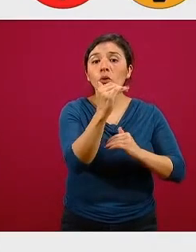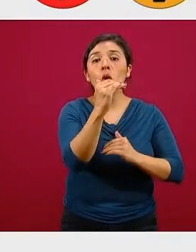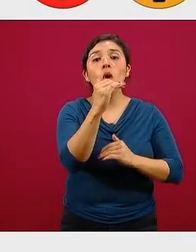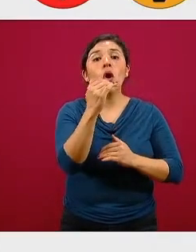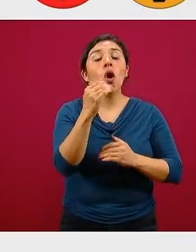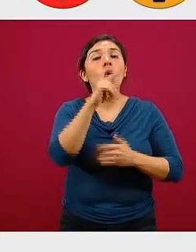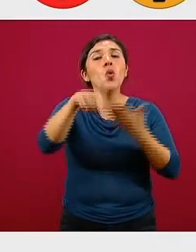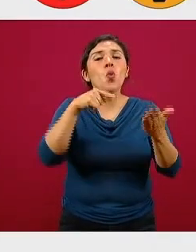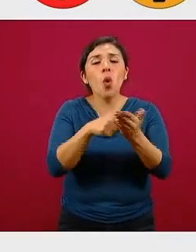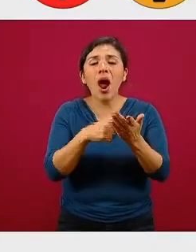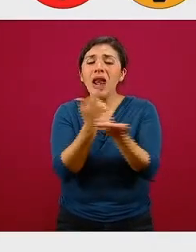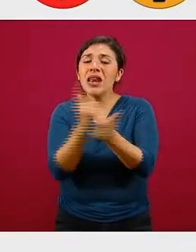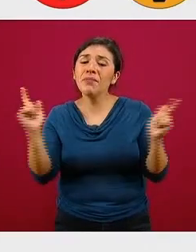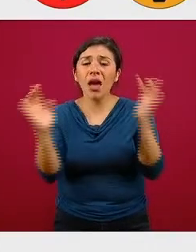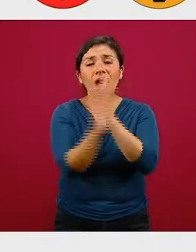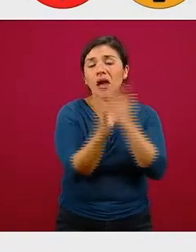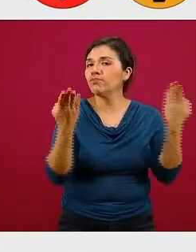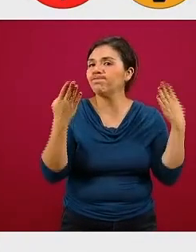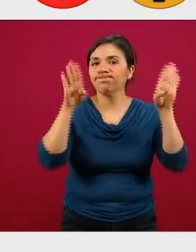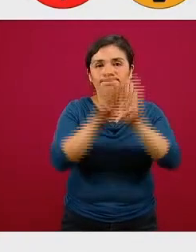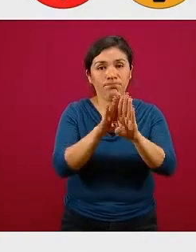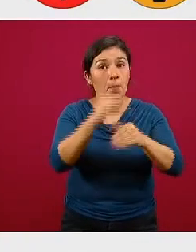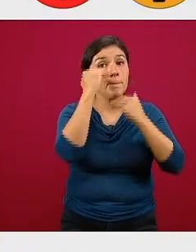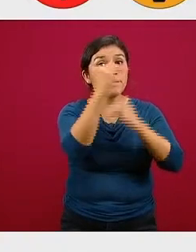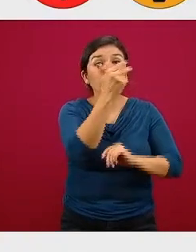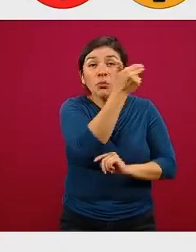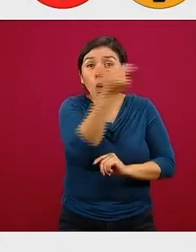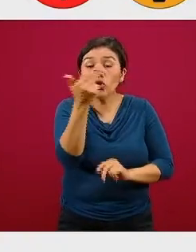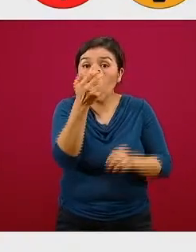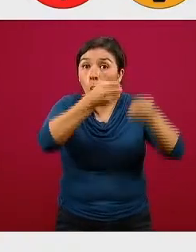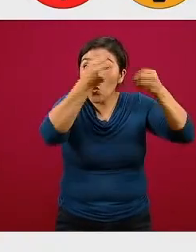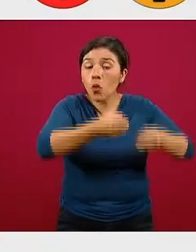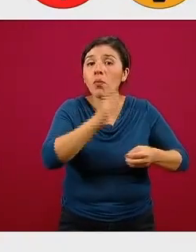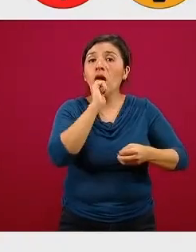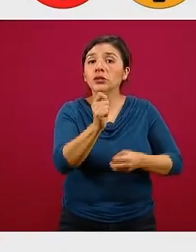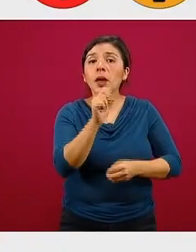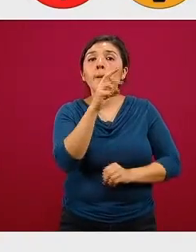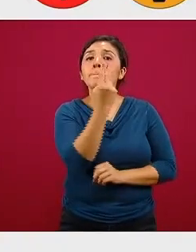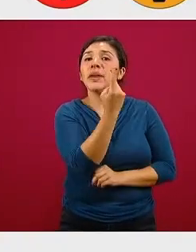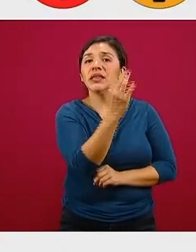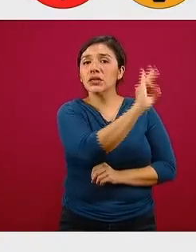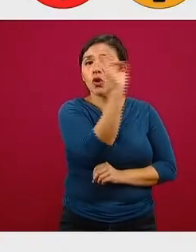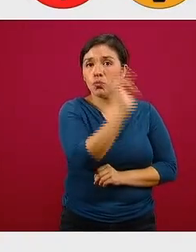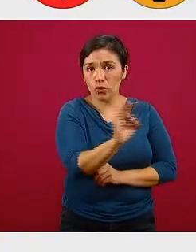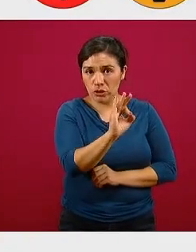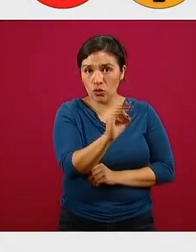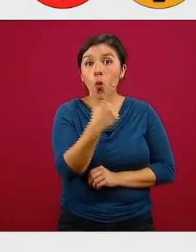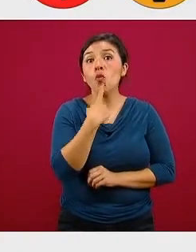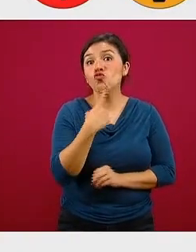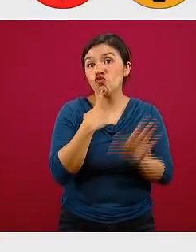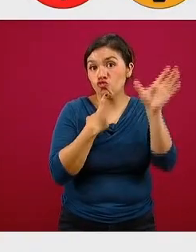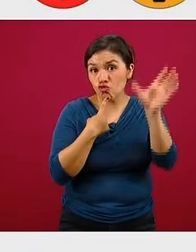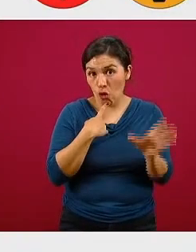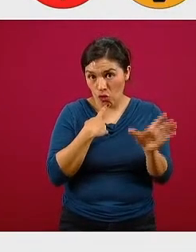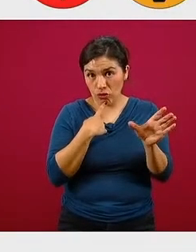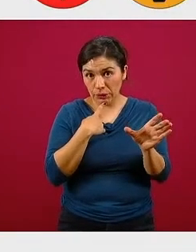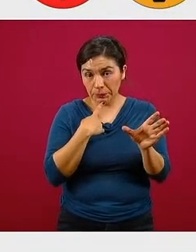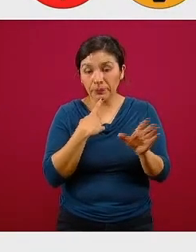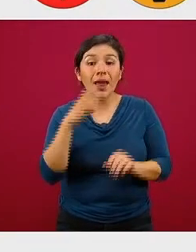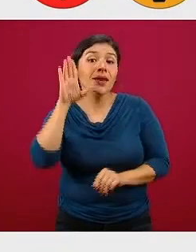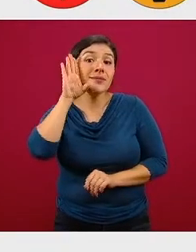comunes cerradas y una ocupación máxima hotelera del 25%. En